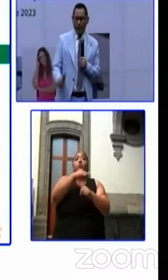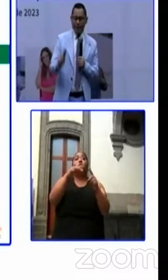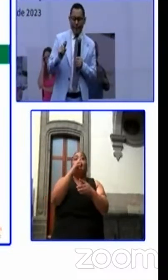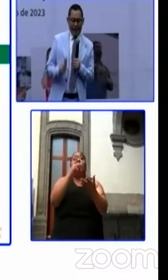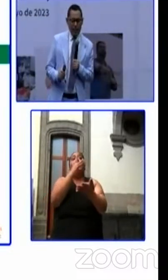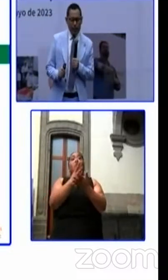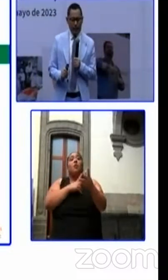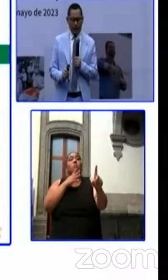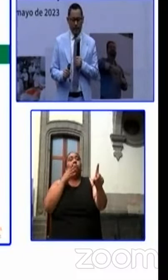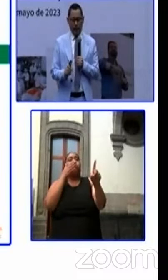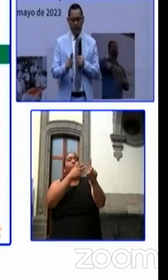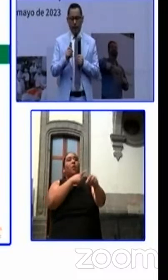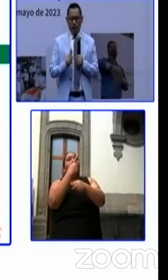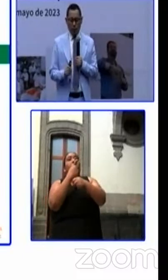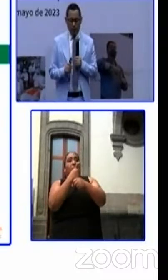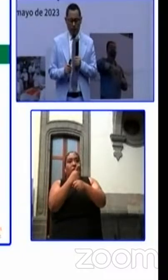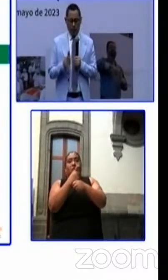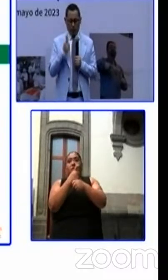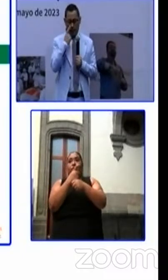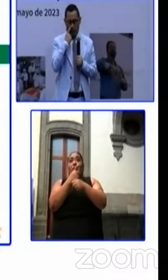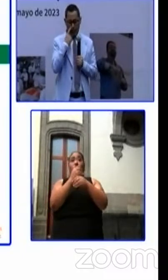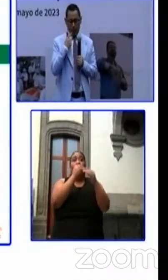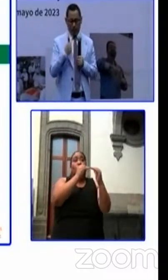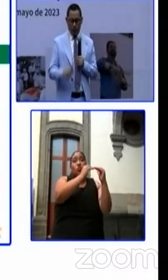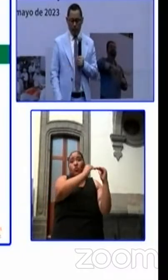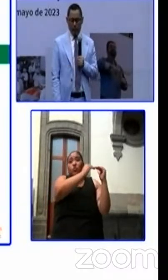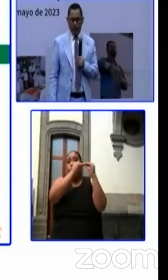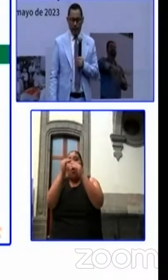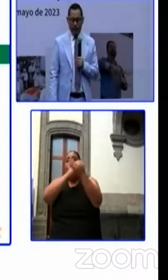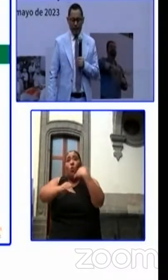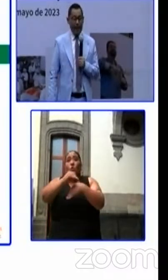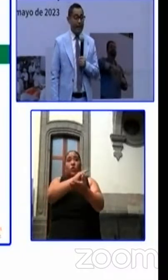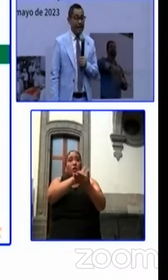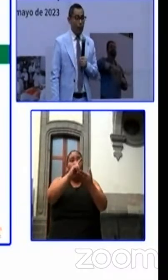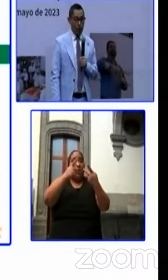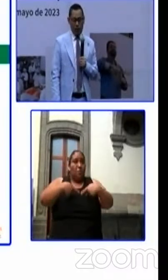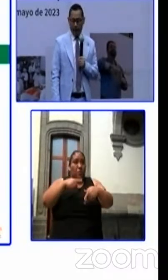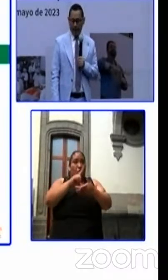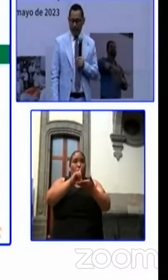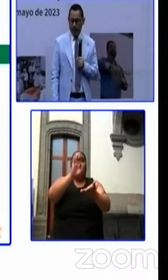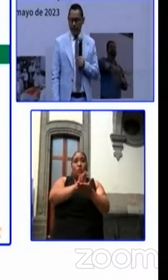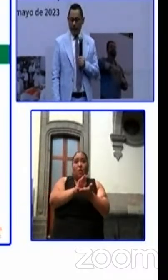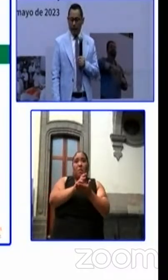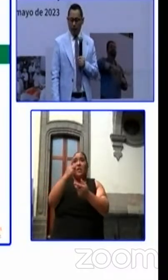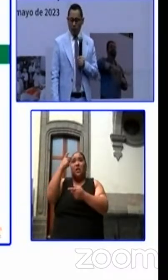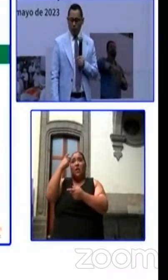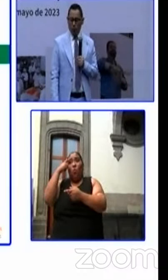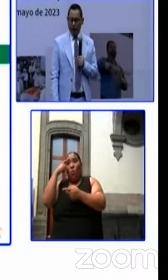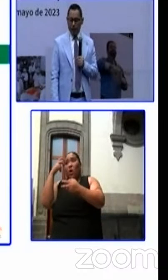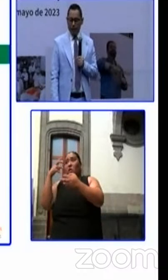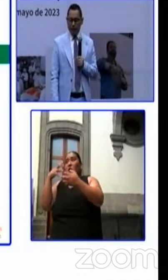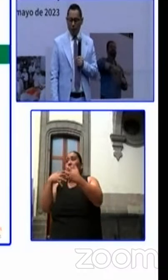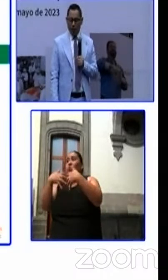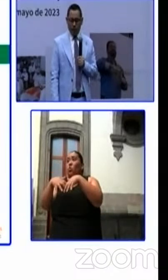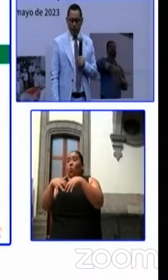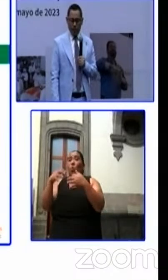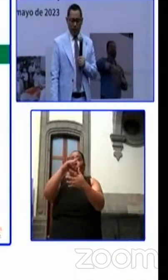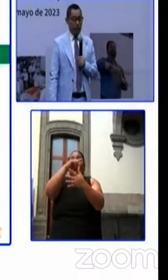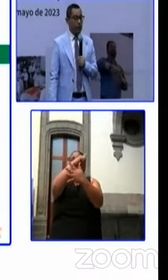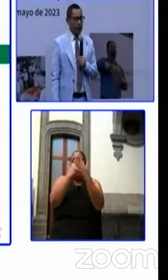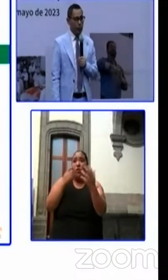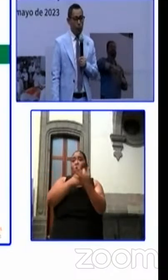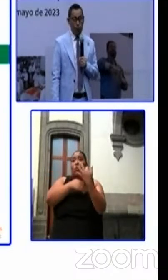es transversalizar los derechos de las personas con discapacidad y neurodiversas en los programas o acciones